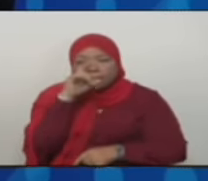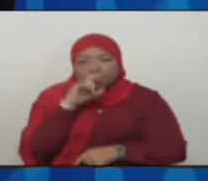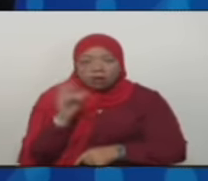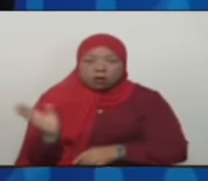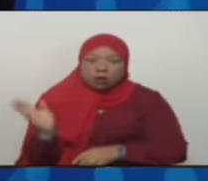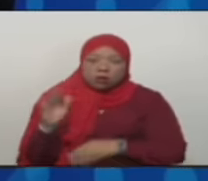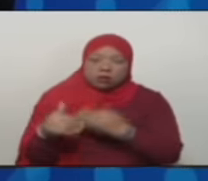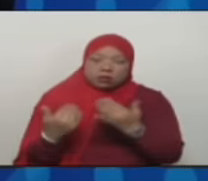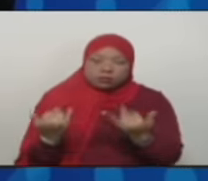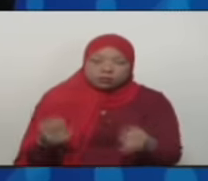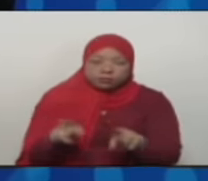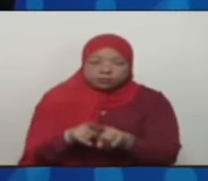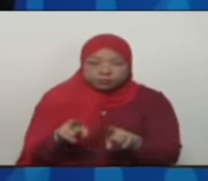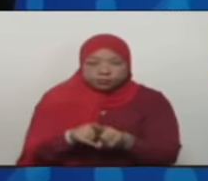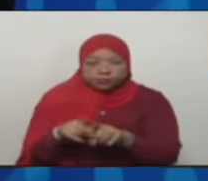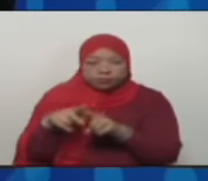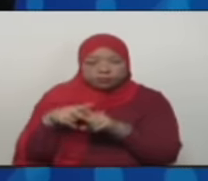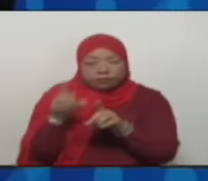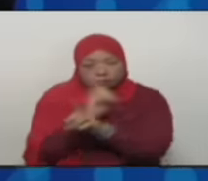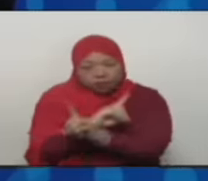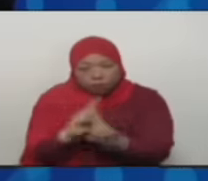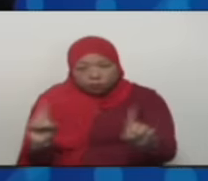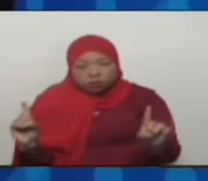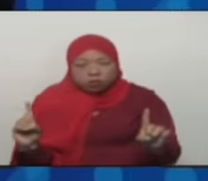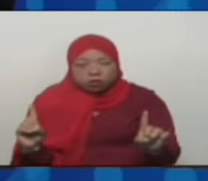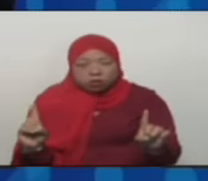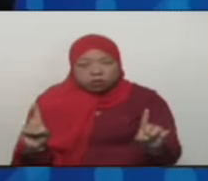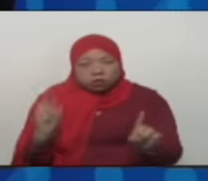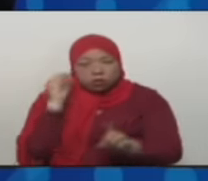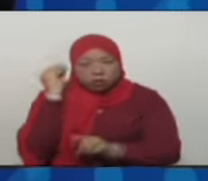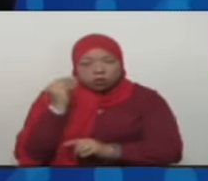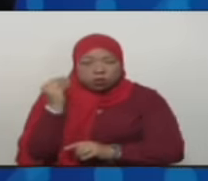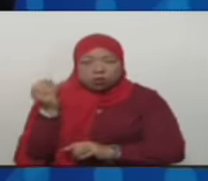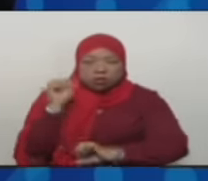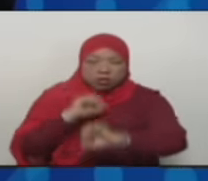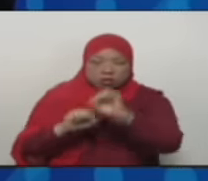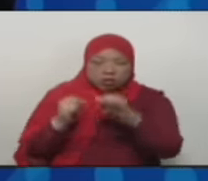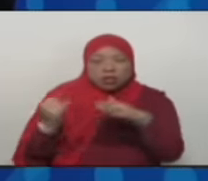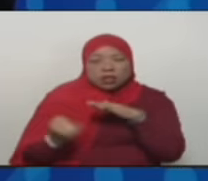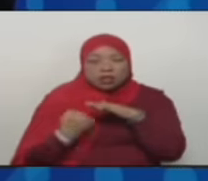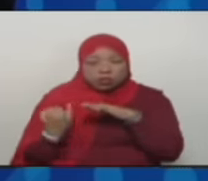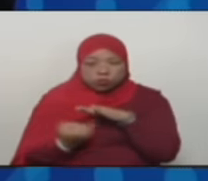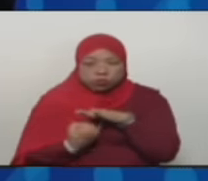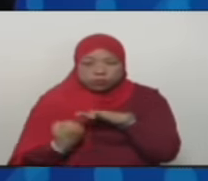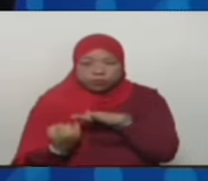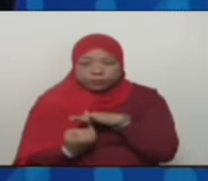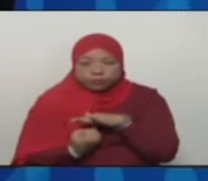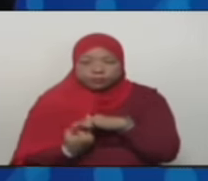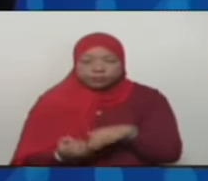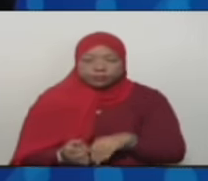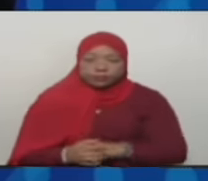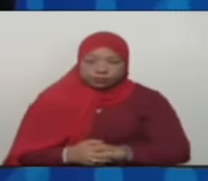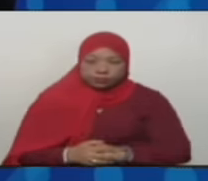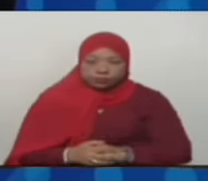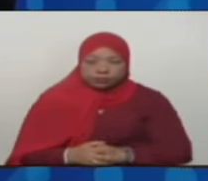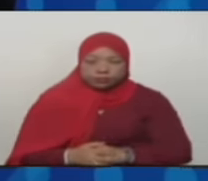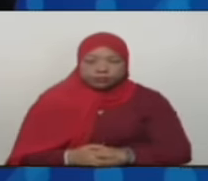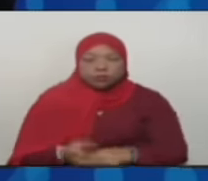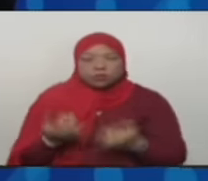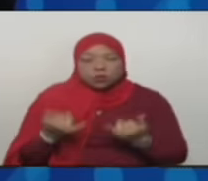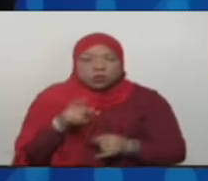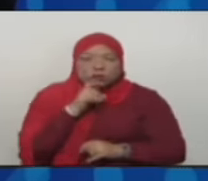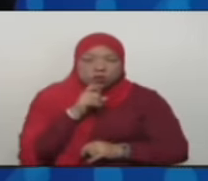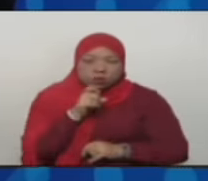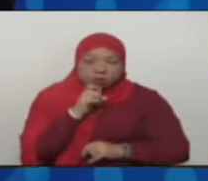antivirus, tiene mucha inmunidad democrática, tiene mucha inmunidad institucional. ¿Pasamos un momento